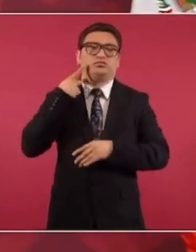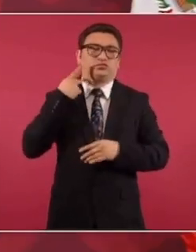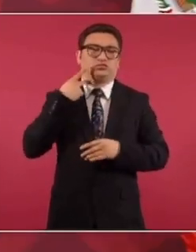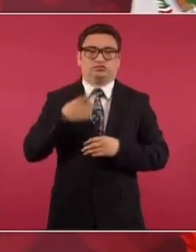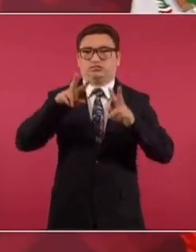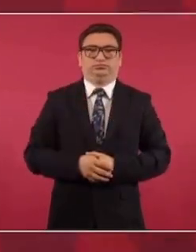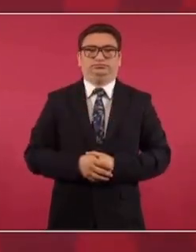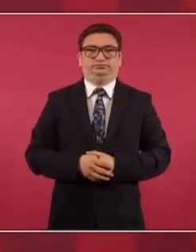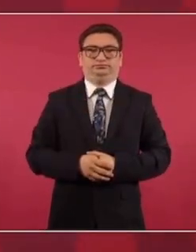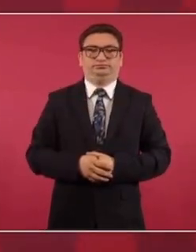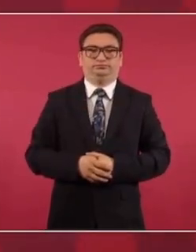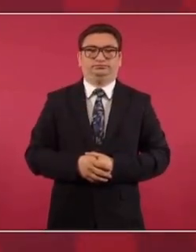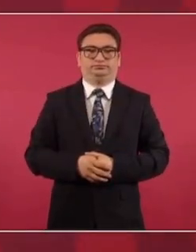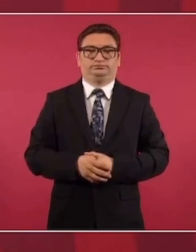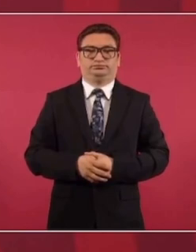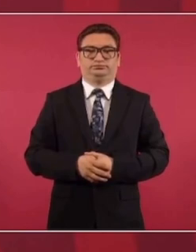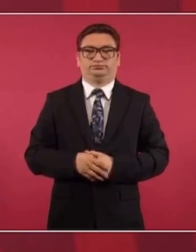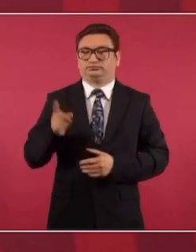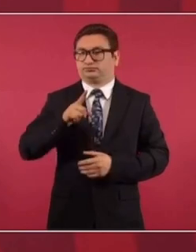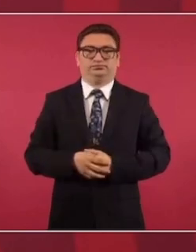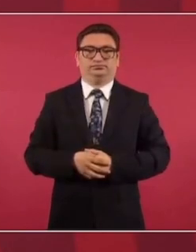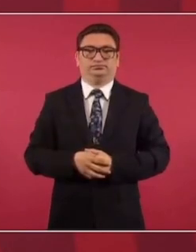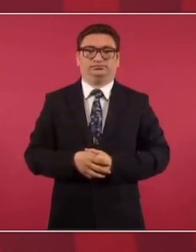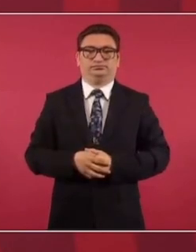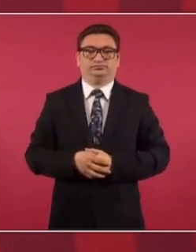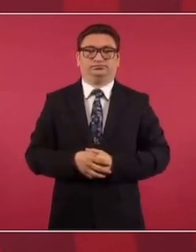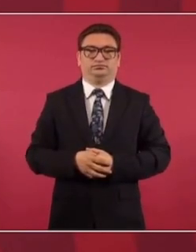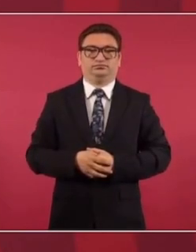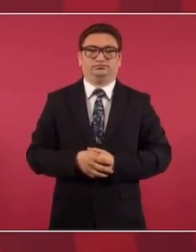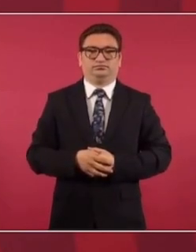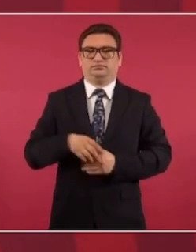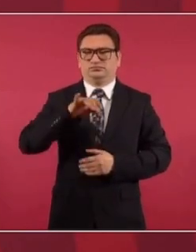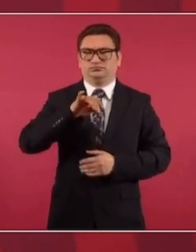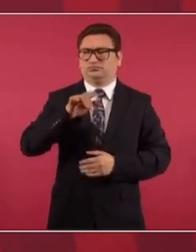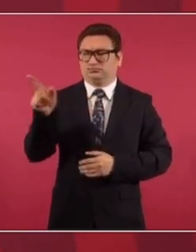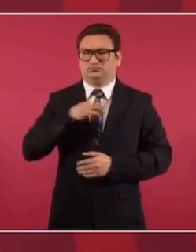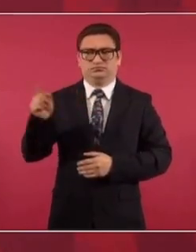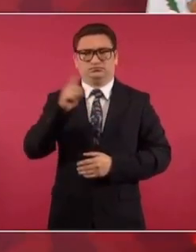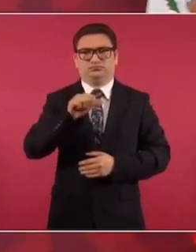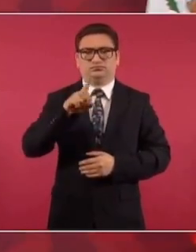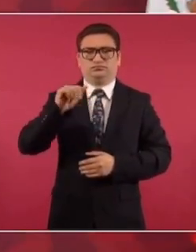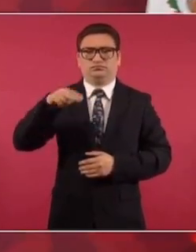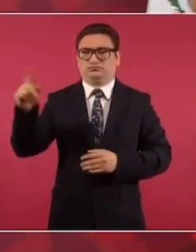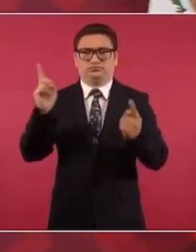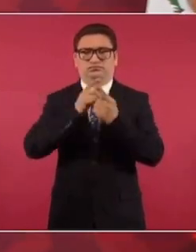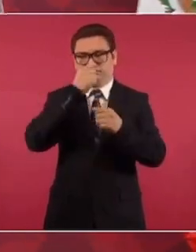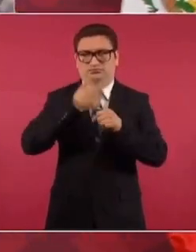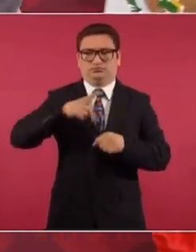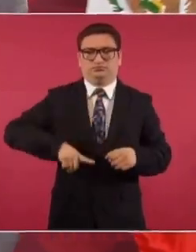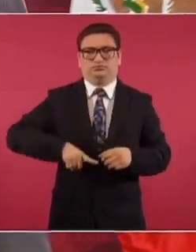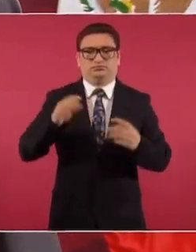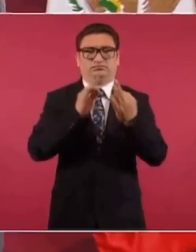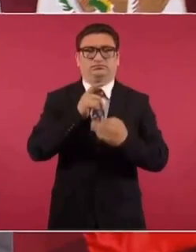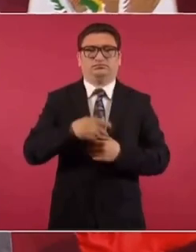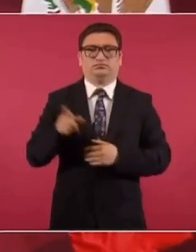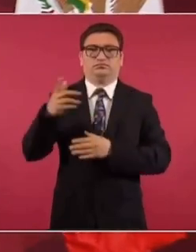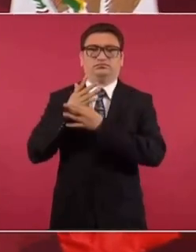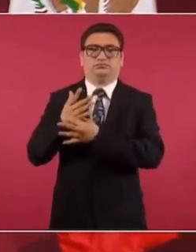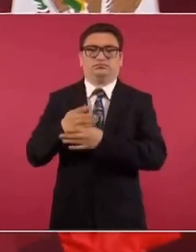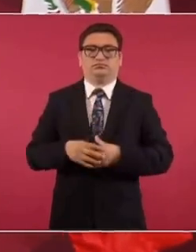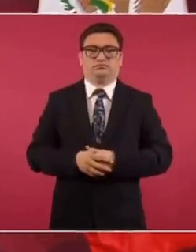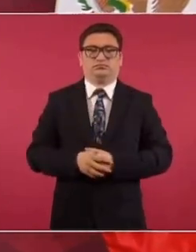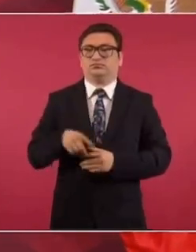electorales están mostrando el cobre Y sí que hable con Adán y ahí está la secreción pero